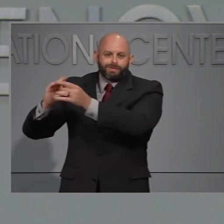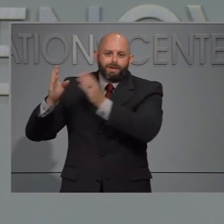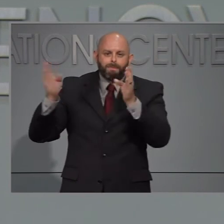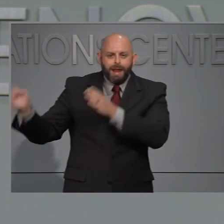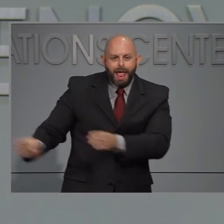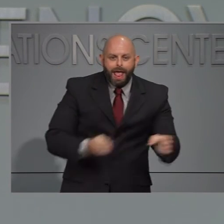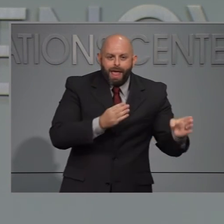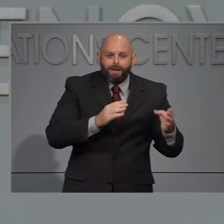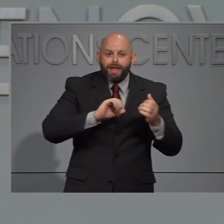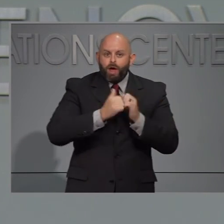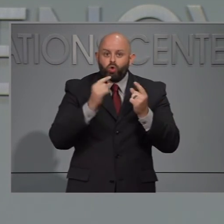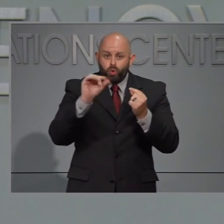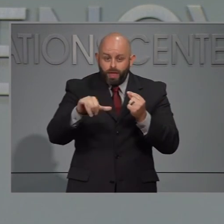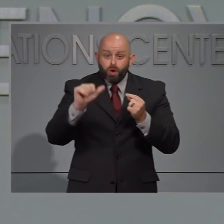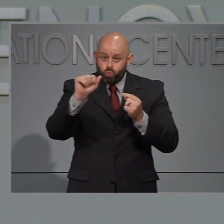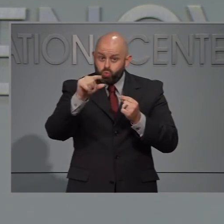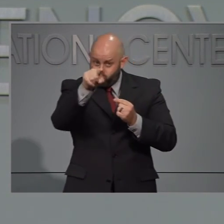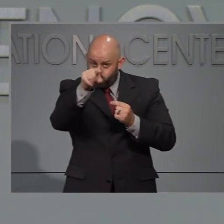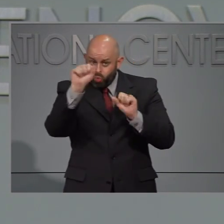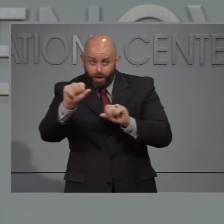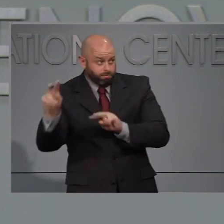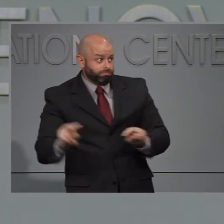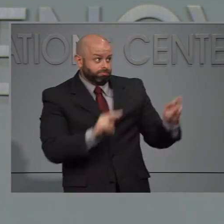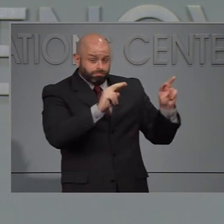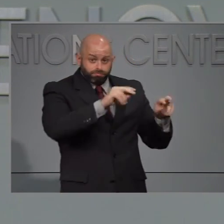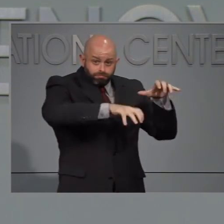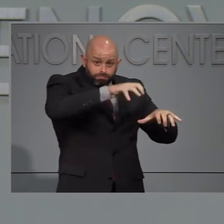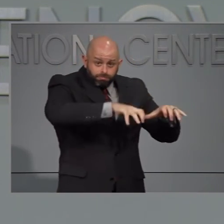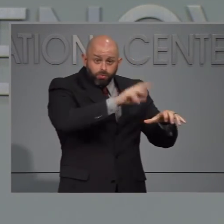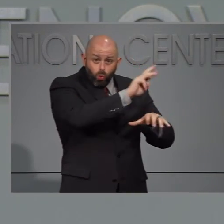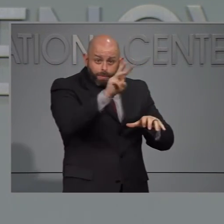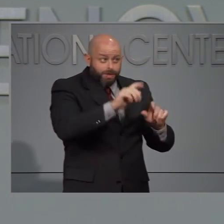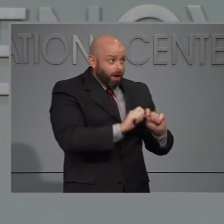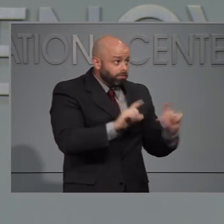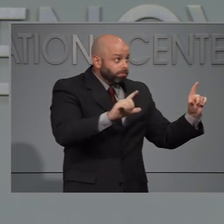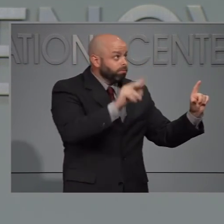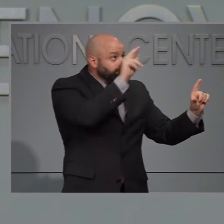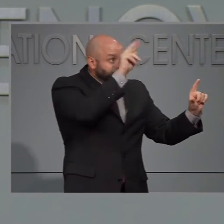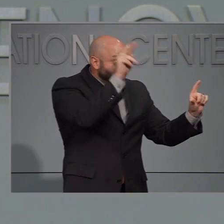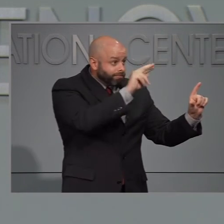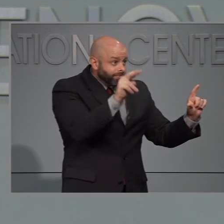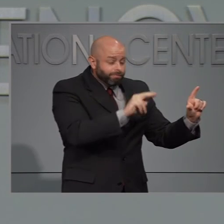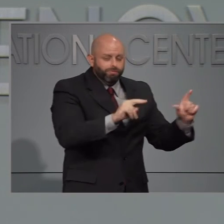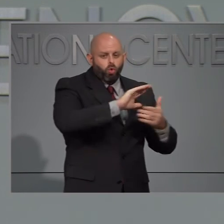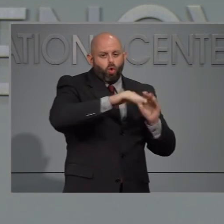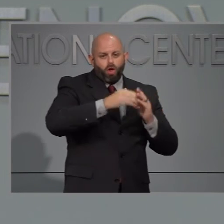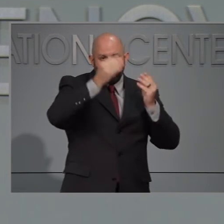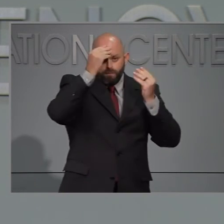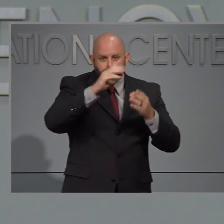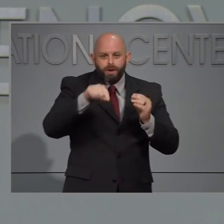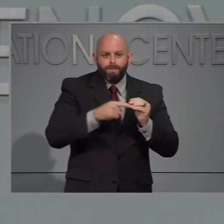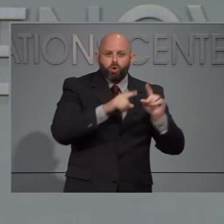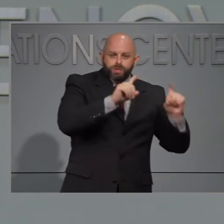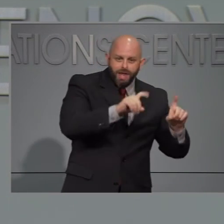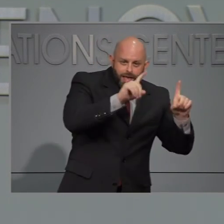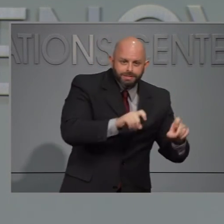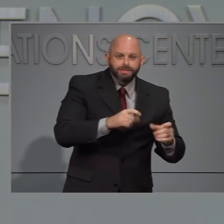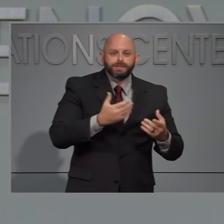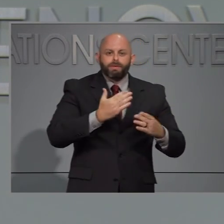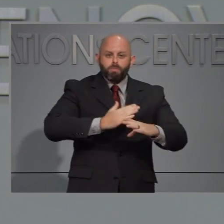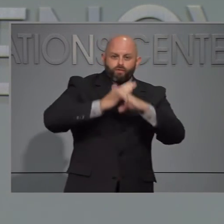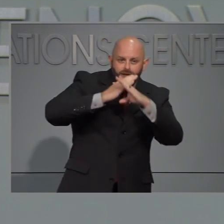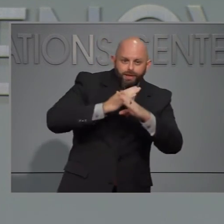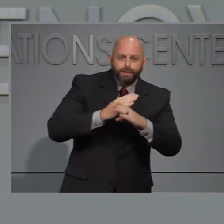internet, puede descargarlo, están todos esos pasos, prevención, pruebas también y administración y también ayudarlo